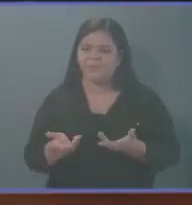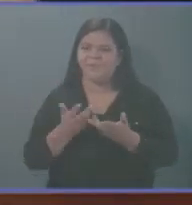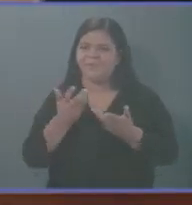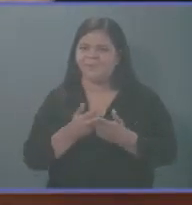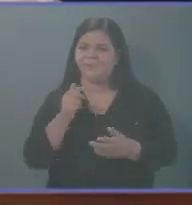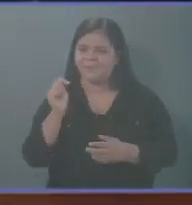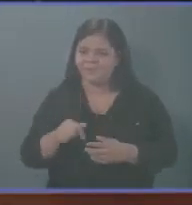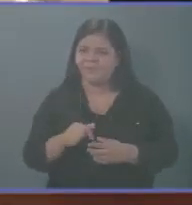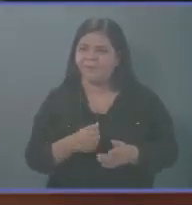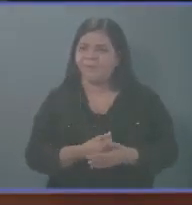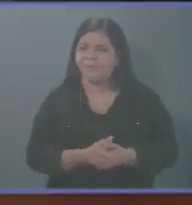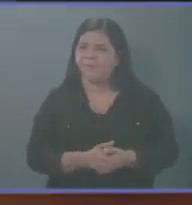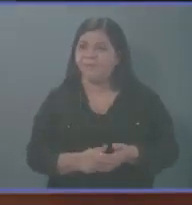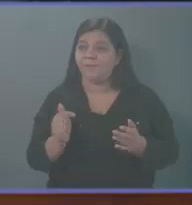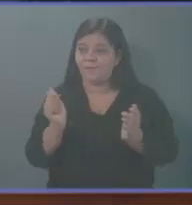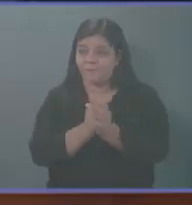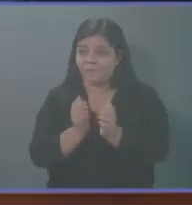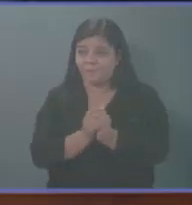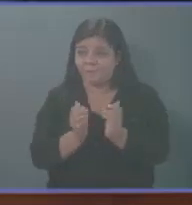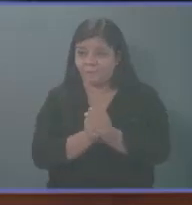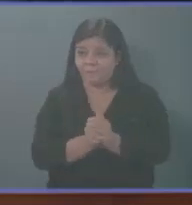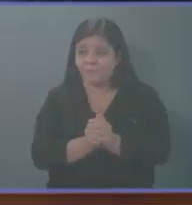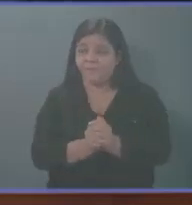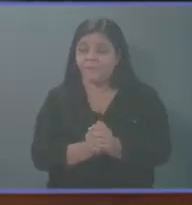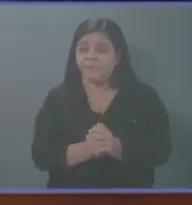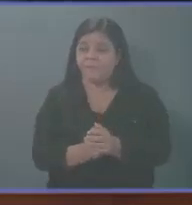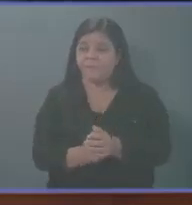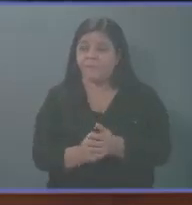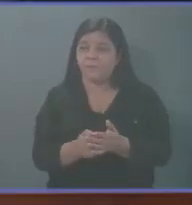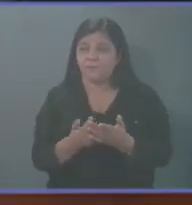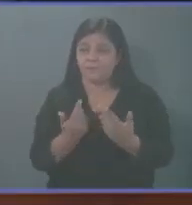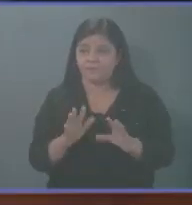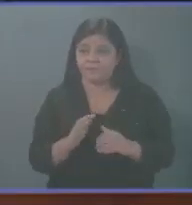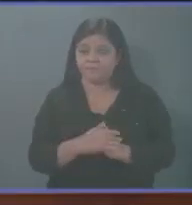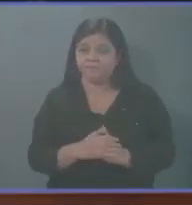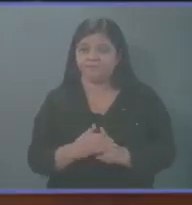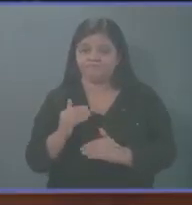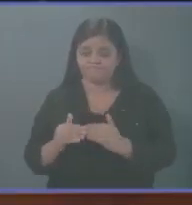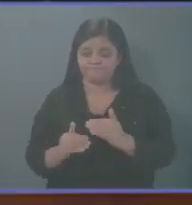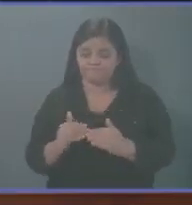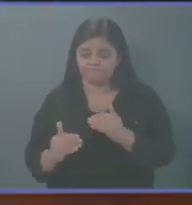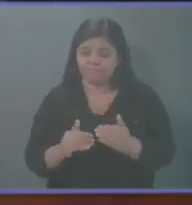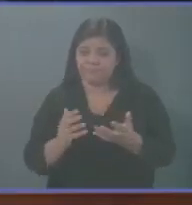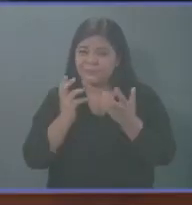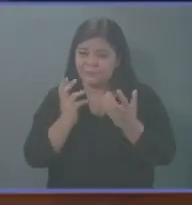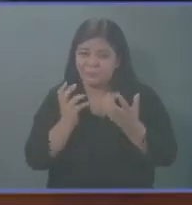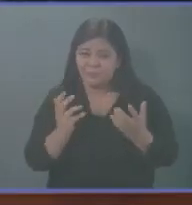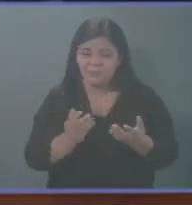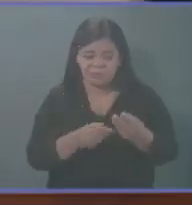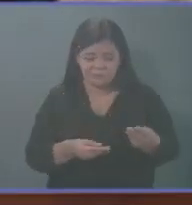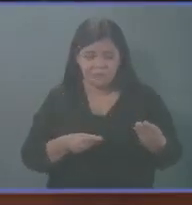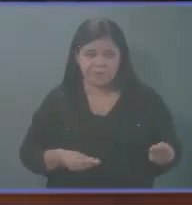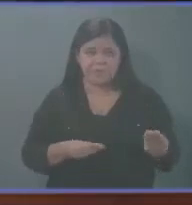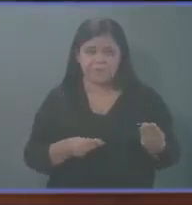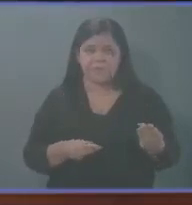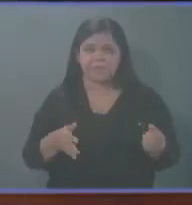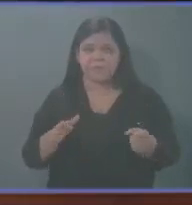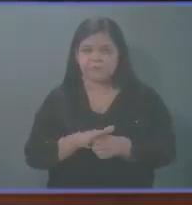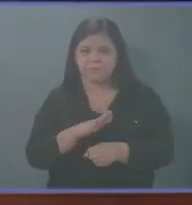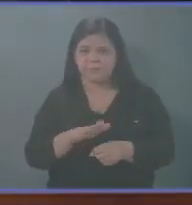esta tortuosa lectura y trámite de tanto documento totalmente,